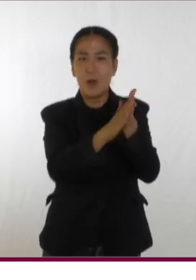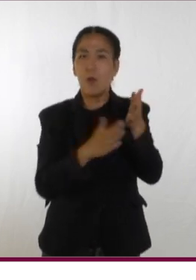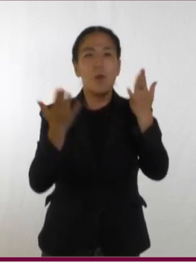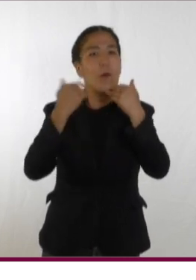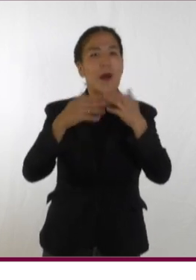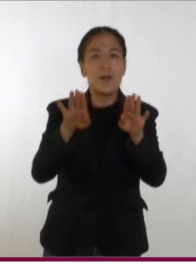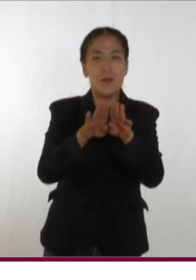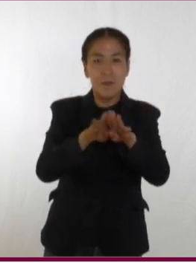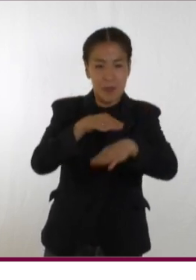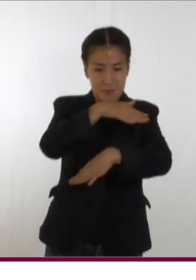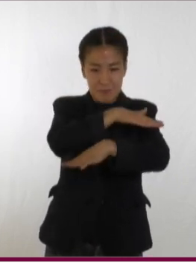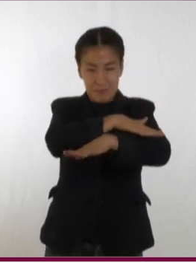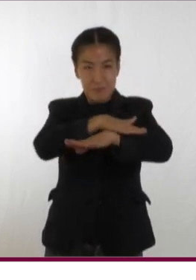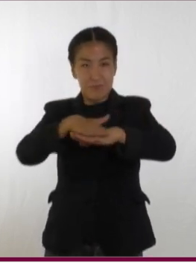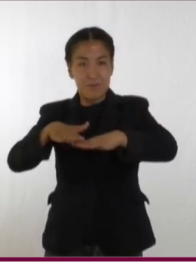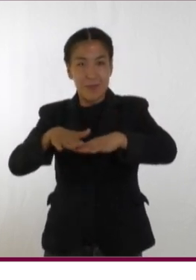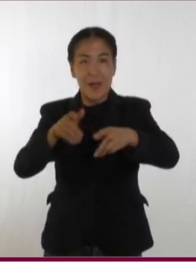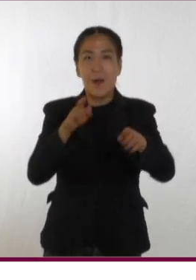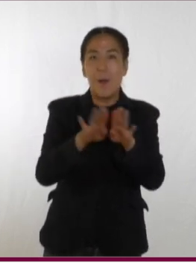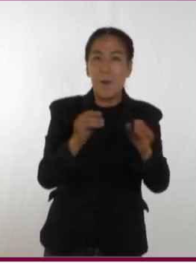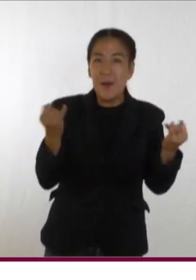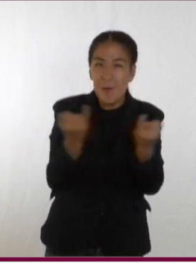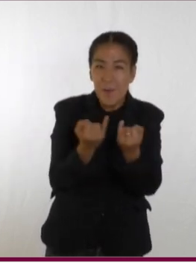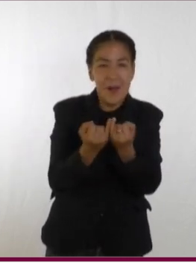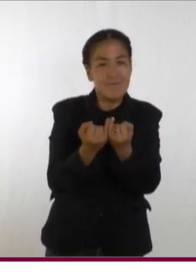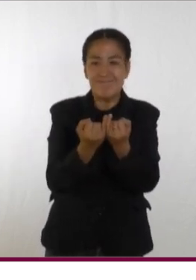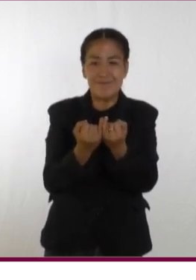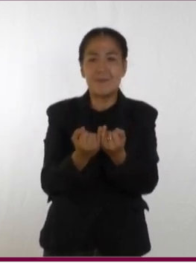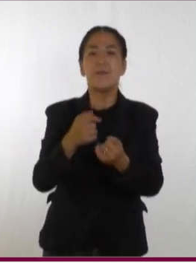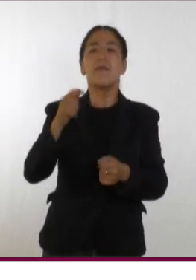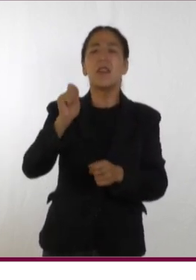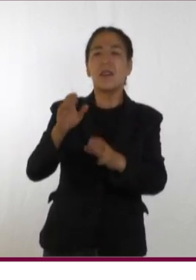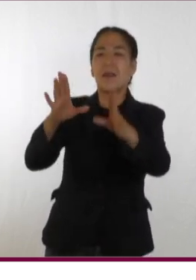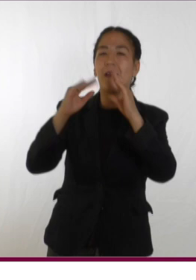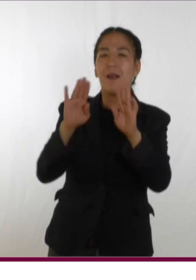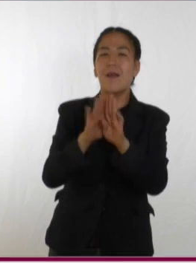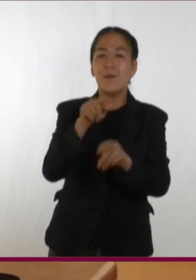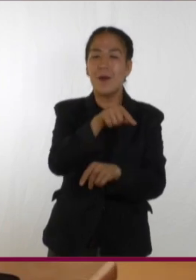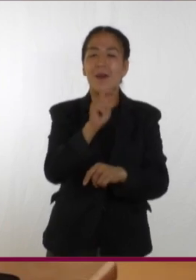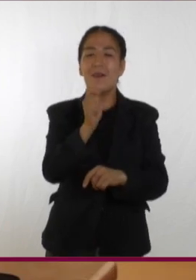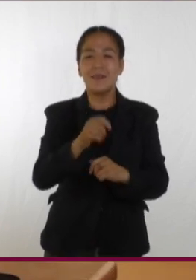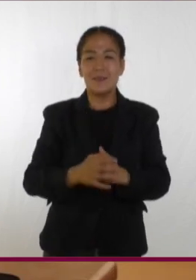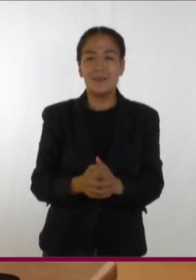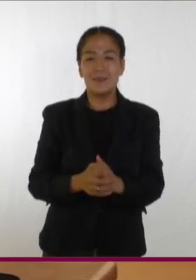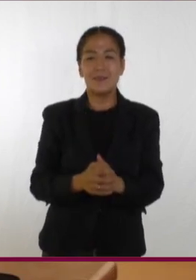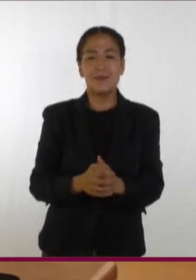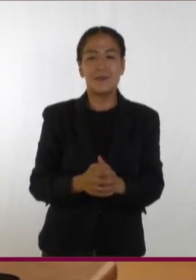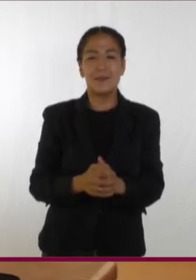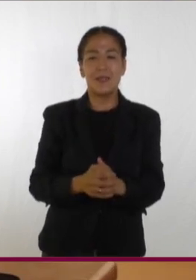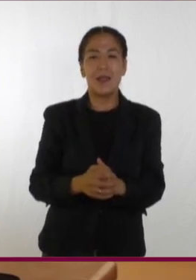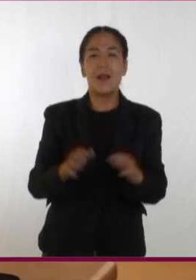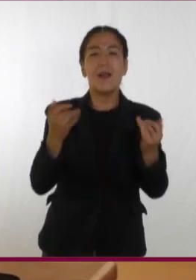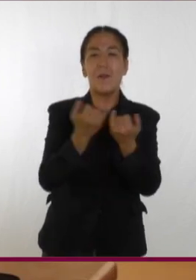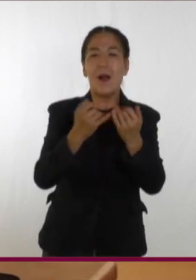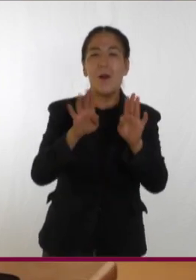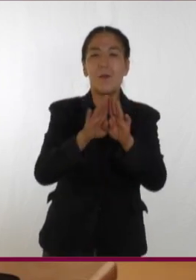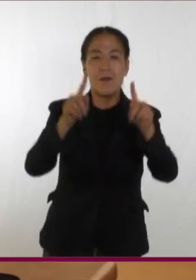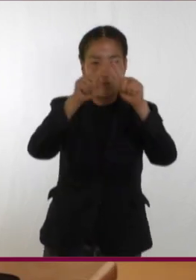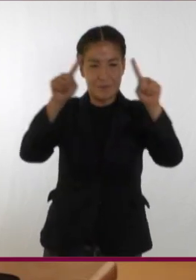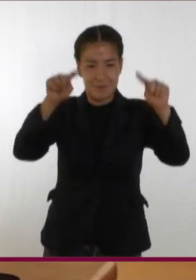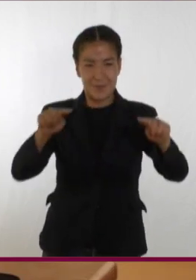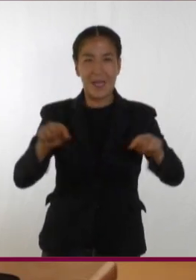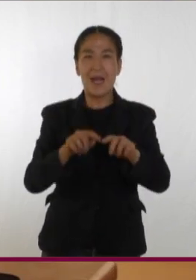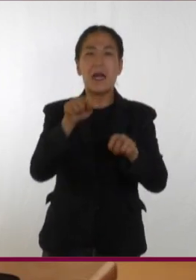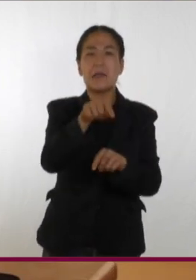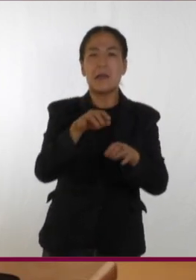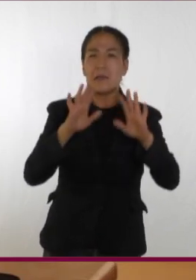calcular áreas de superficies que no tienen líneas rectas o que no son regulares. A nosotros nos enseñan eso, ¿no?